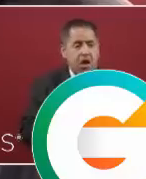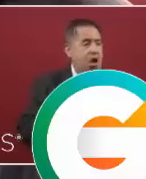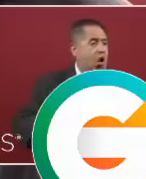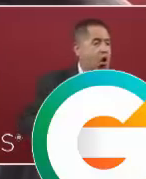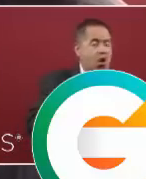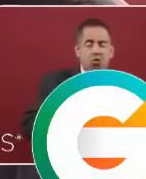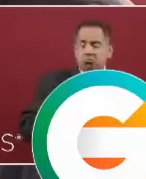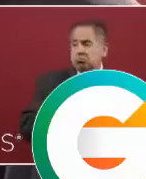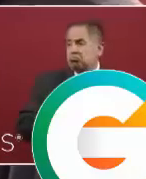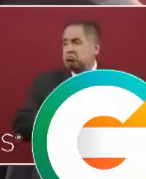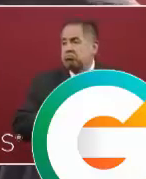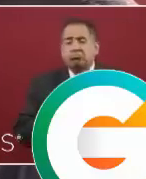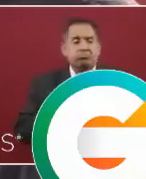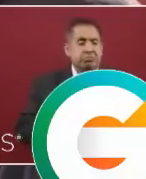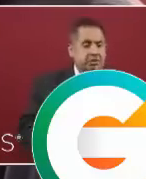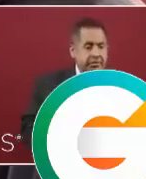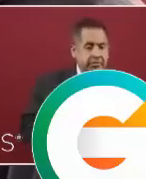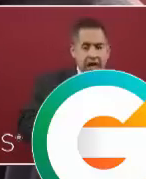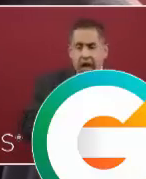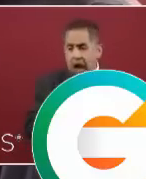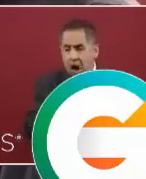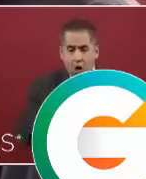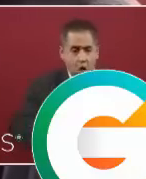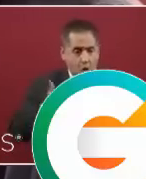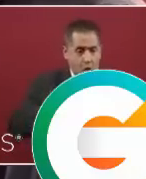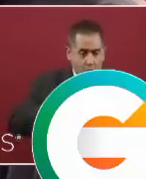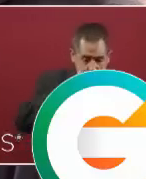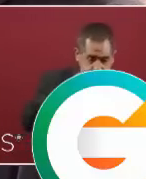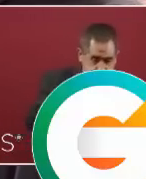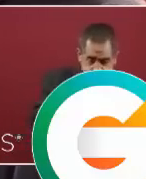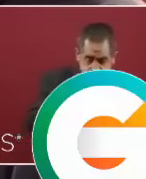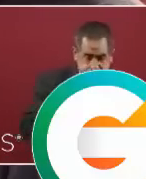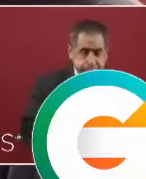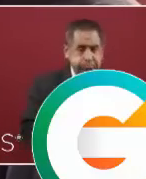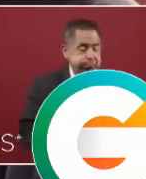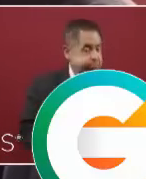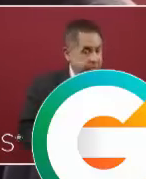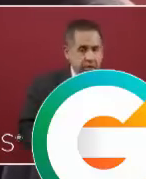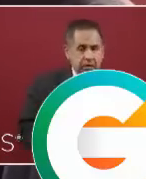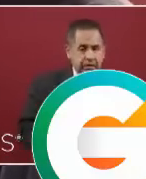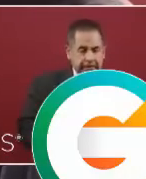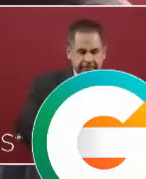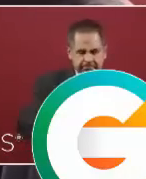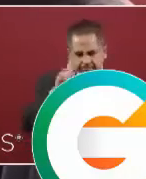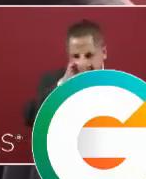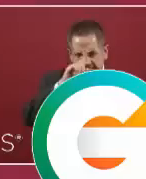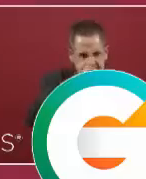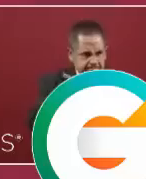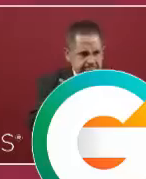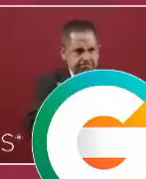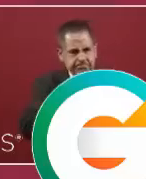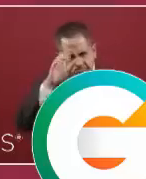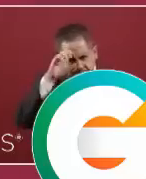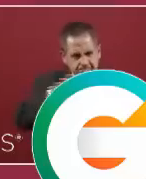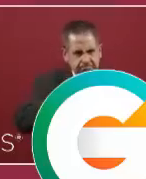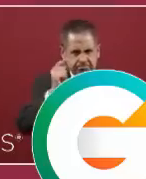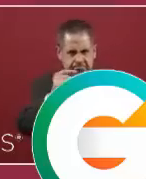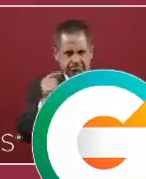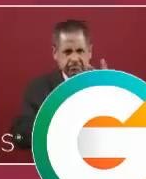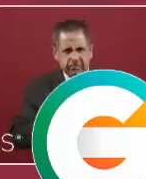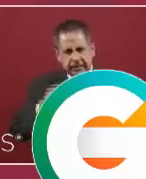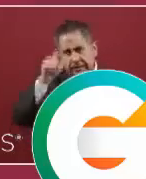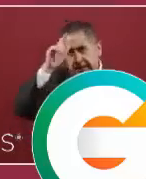bienestar, si se atiende a los jóvenes, si fortalecemos valores culturales, morales,